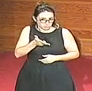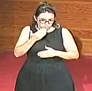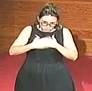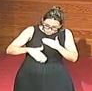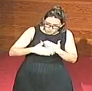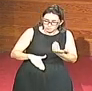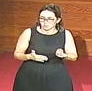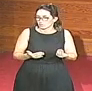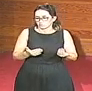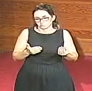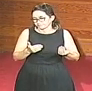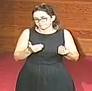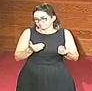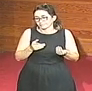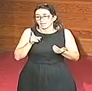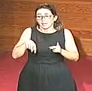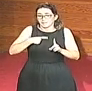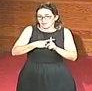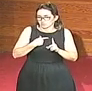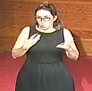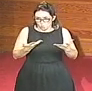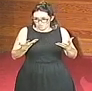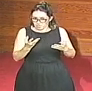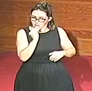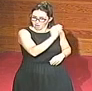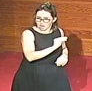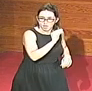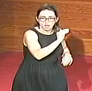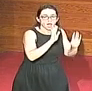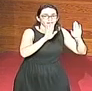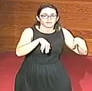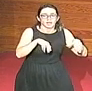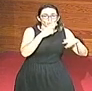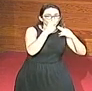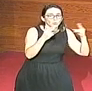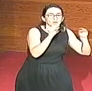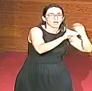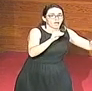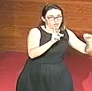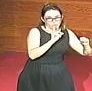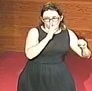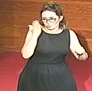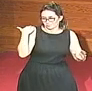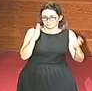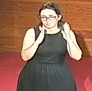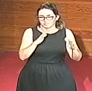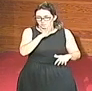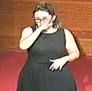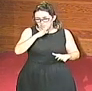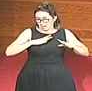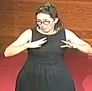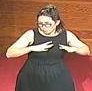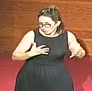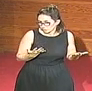dio trámite de urgencia y no se sometió a consulta pública, ¿no? En plenas vacaciones y bueno, pues se han